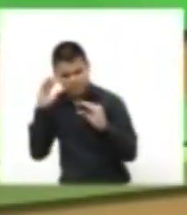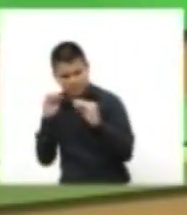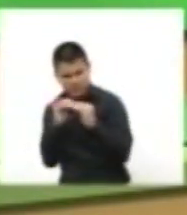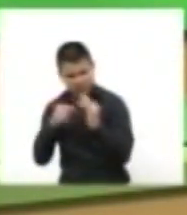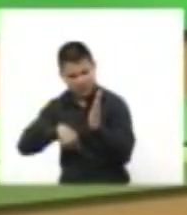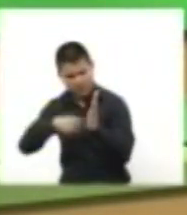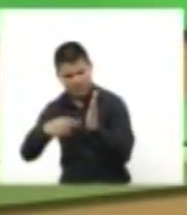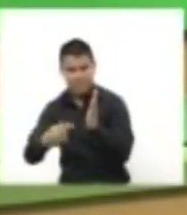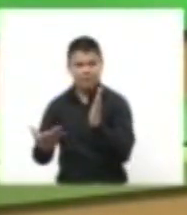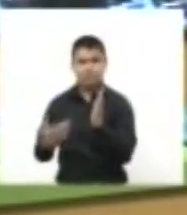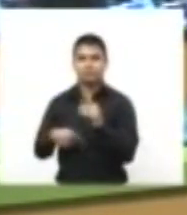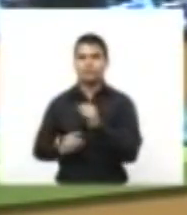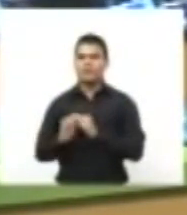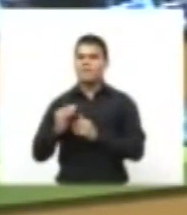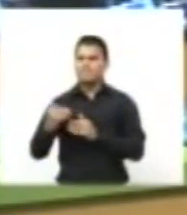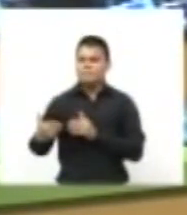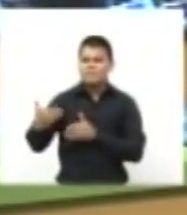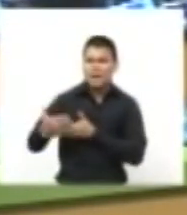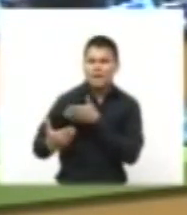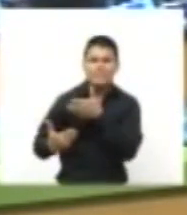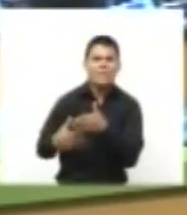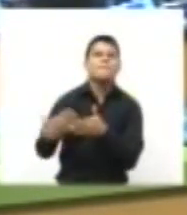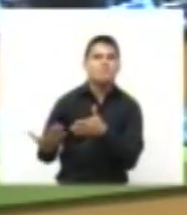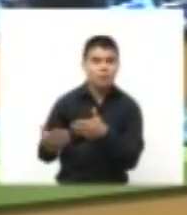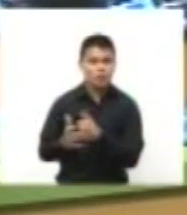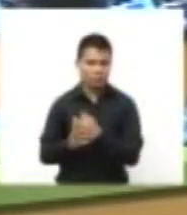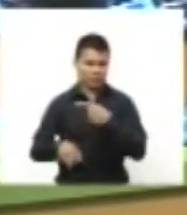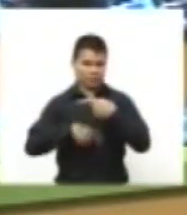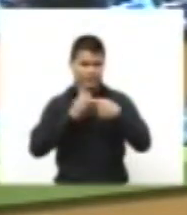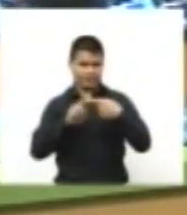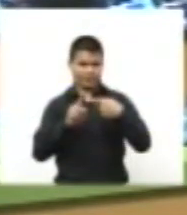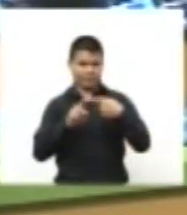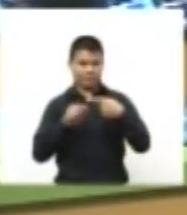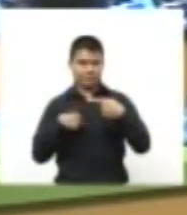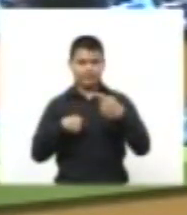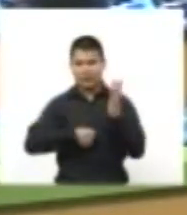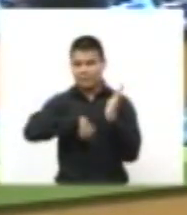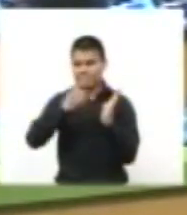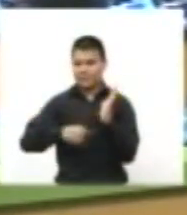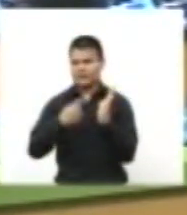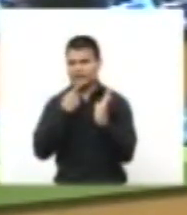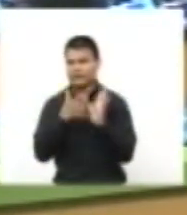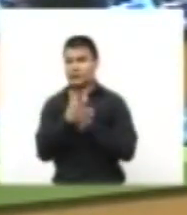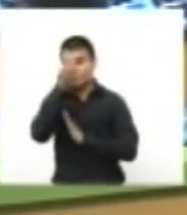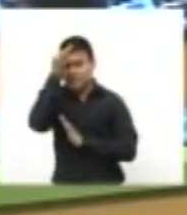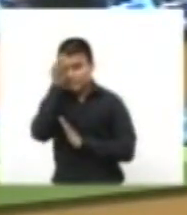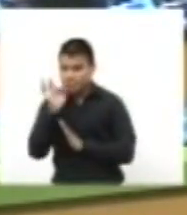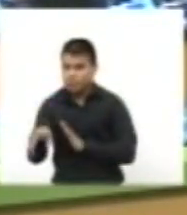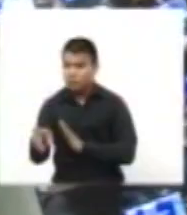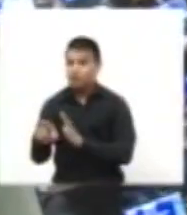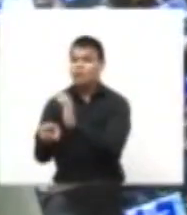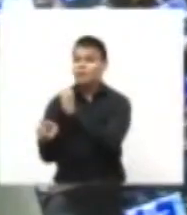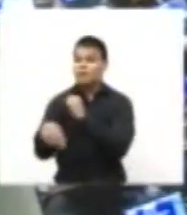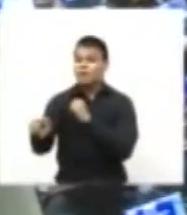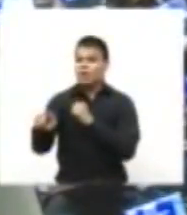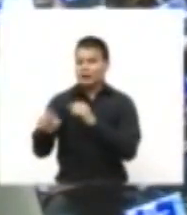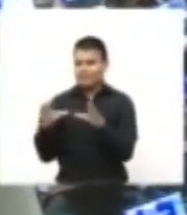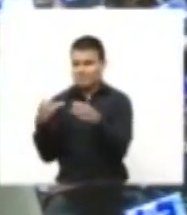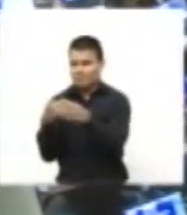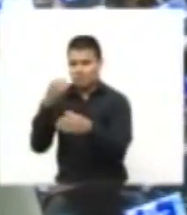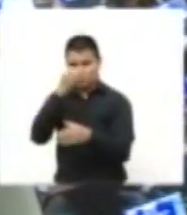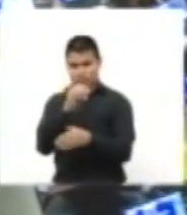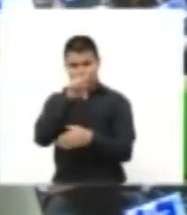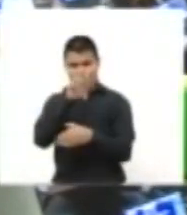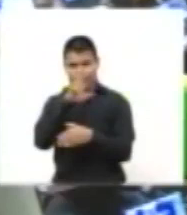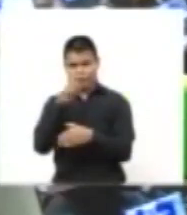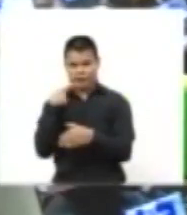marcha. El primer paso, la ley de amnistía, ya fue aprobada. El senador Iván Cepeda explica qué sigue a continuación. Ayer fue aprobada